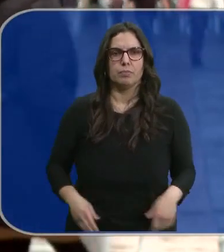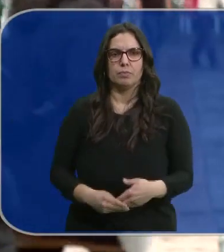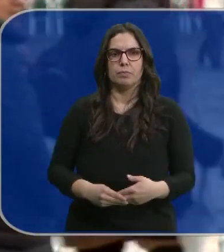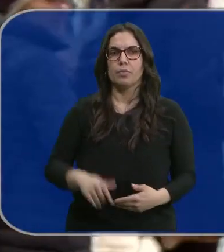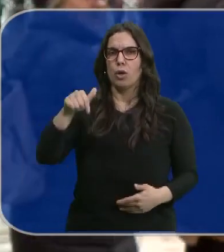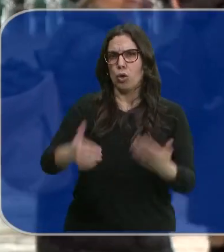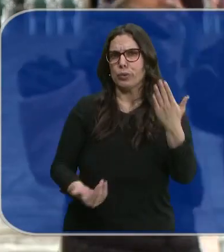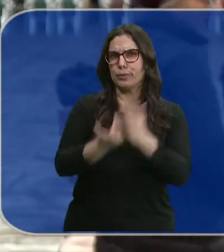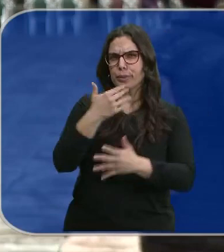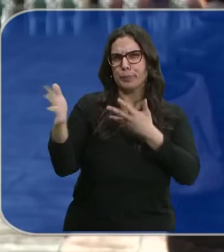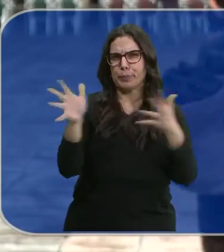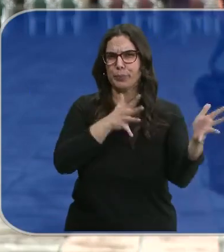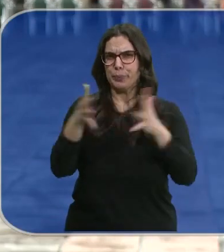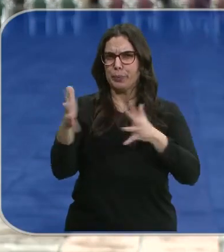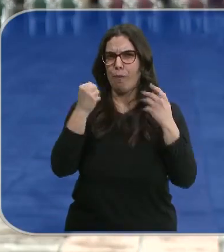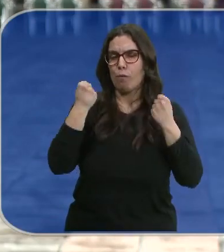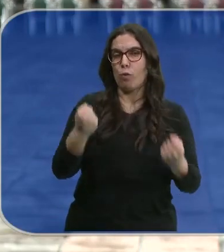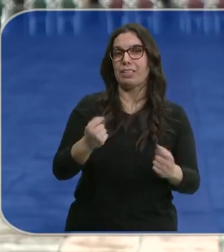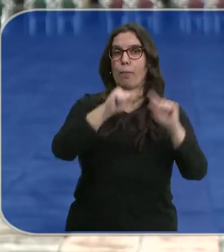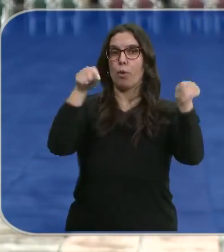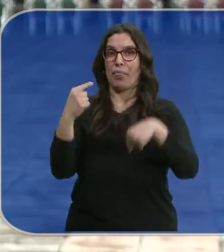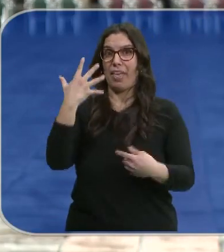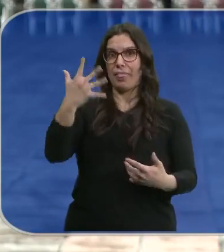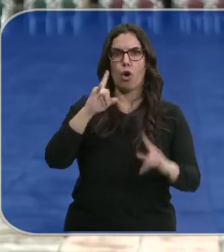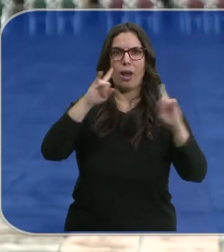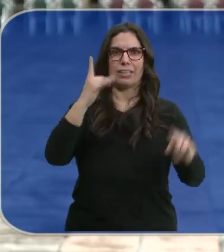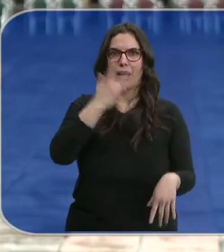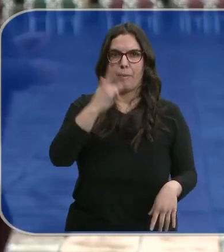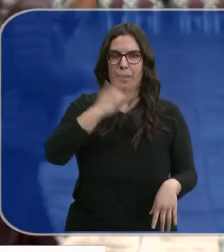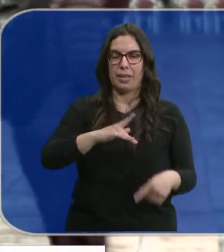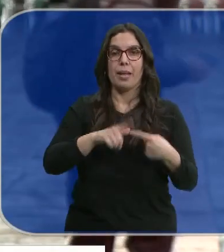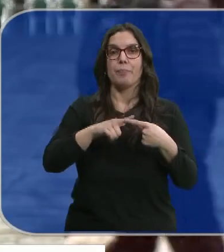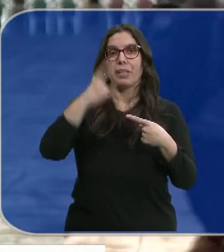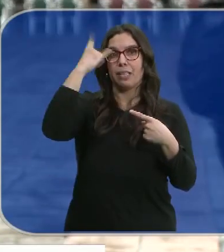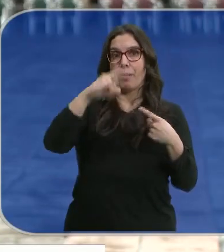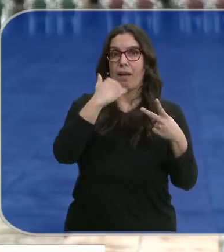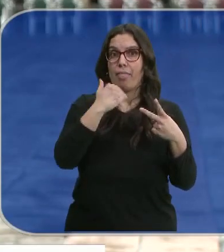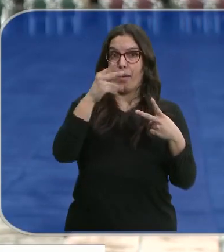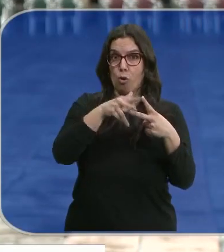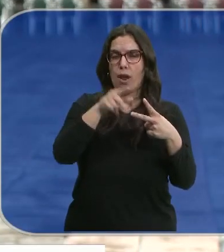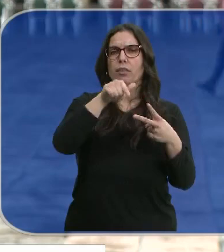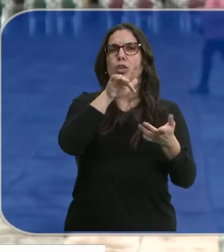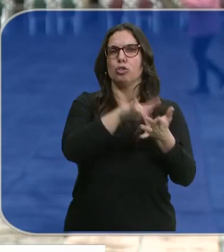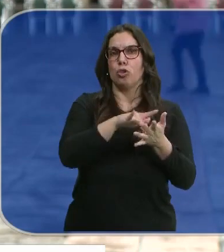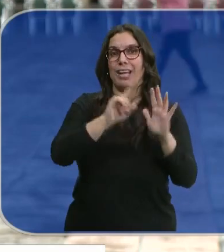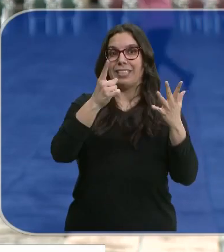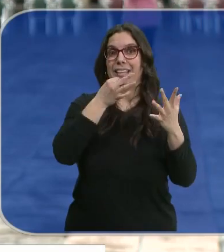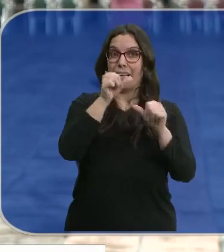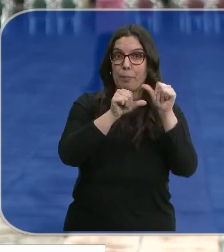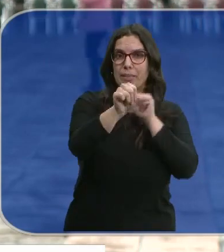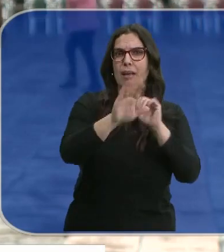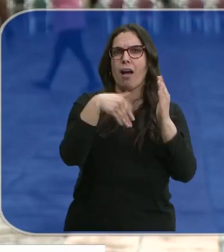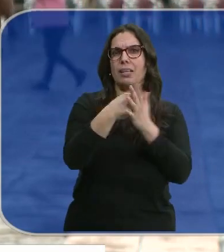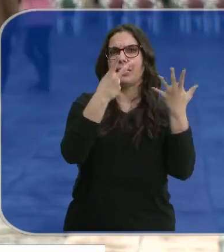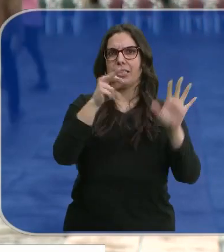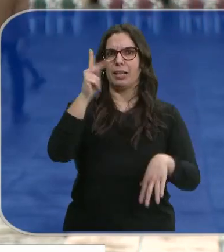Jornada de fuertes vientos en Castilla y León con 5 provincias en alerta amarilla. En Salamanca y Zamora se van a alcanzar rachas a partir de las 6 de la tarde de